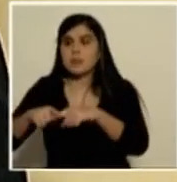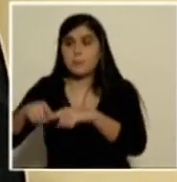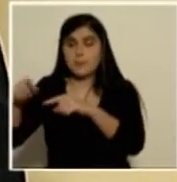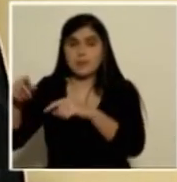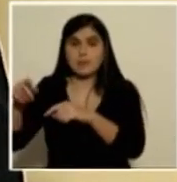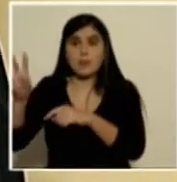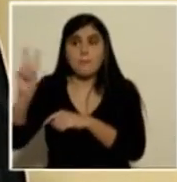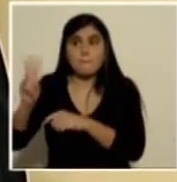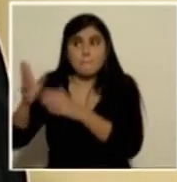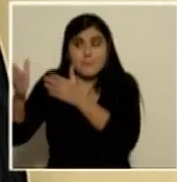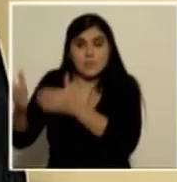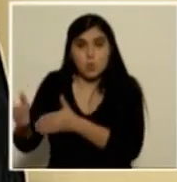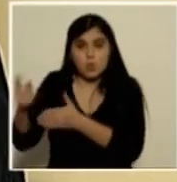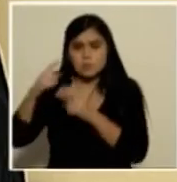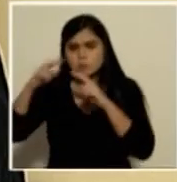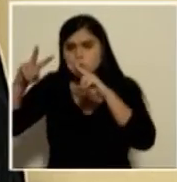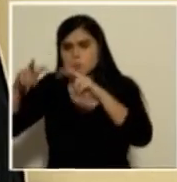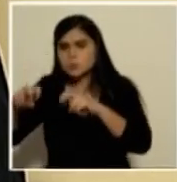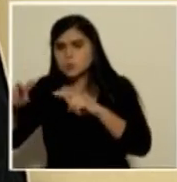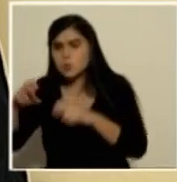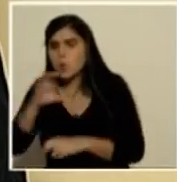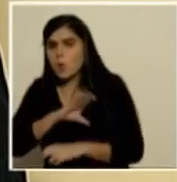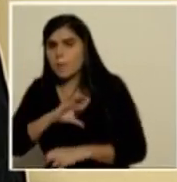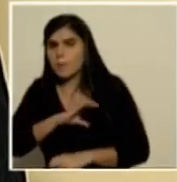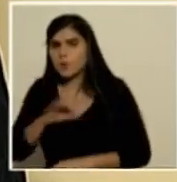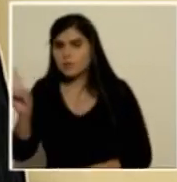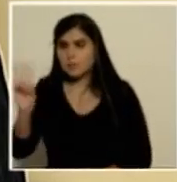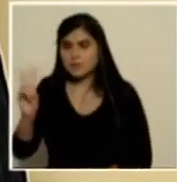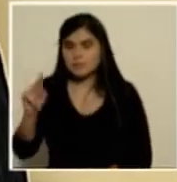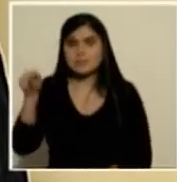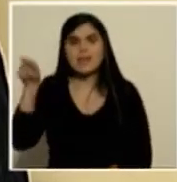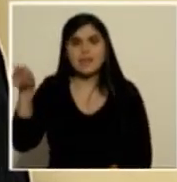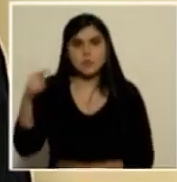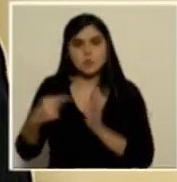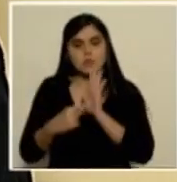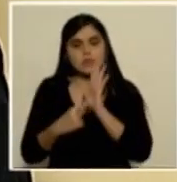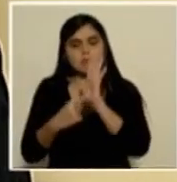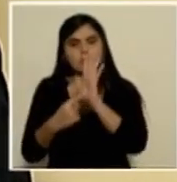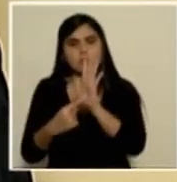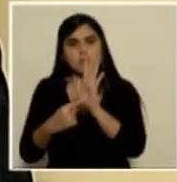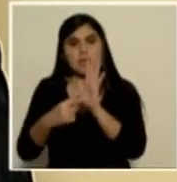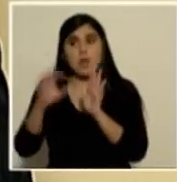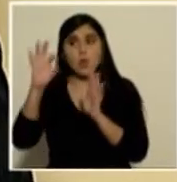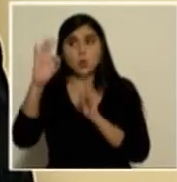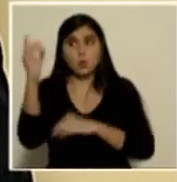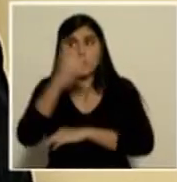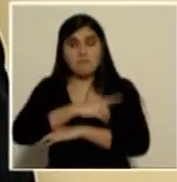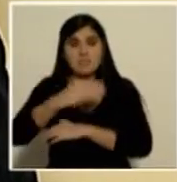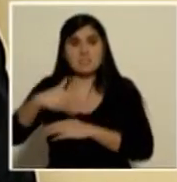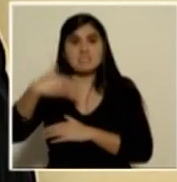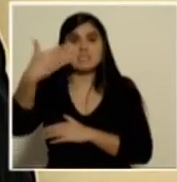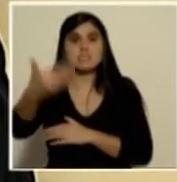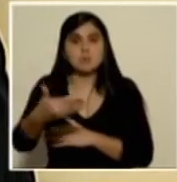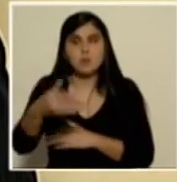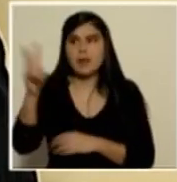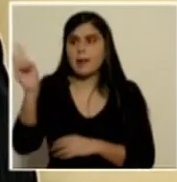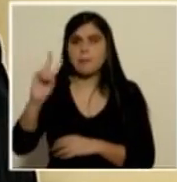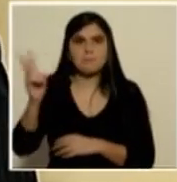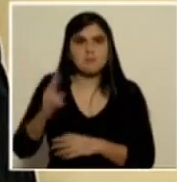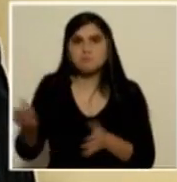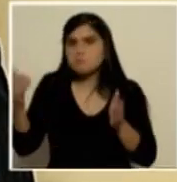el comportamiento del virus, se ha demostrado que después de los 9 días el virus ya no se replica más. Pueden